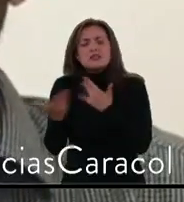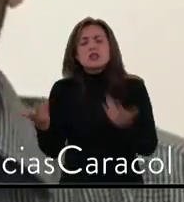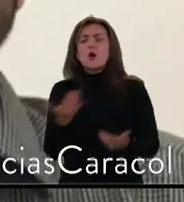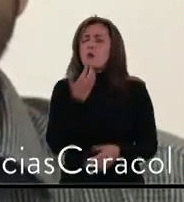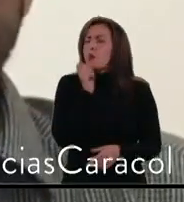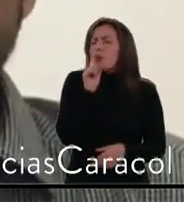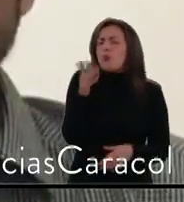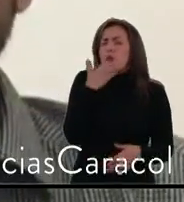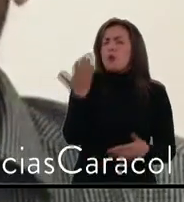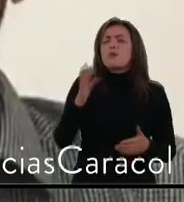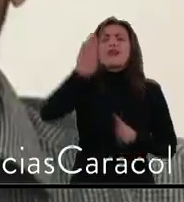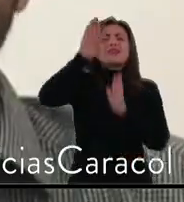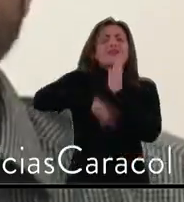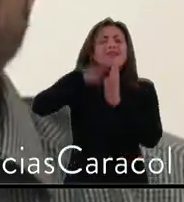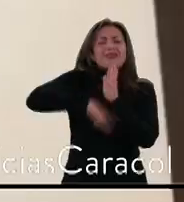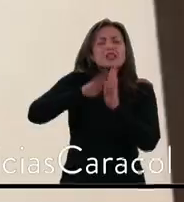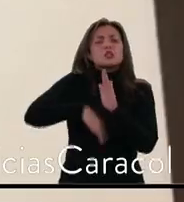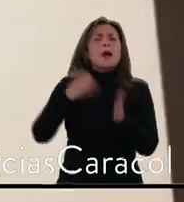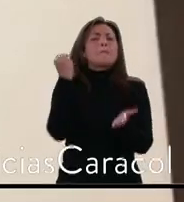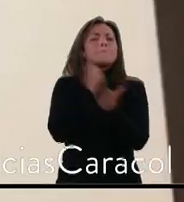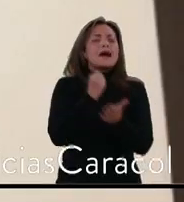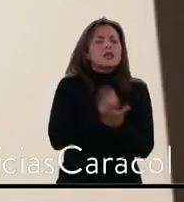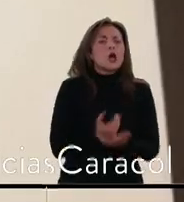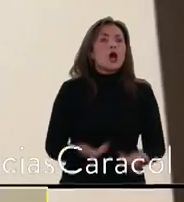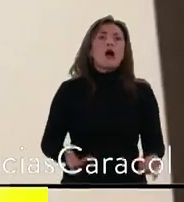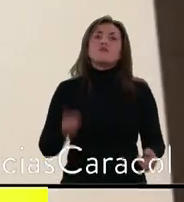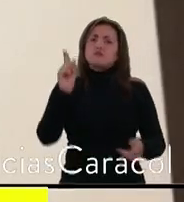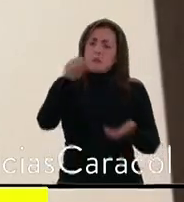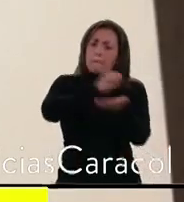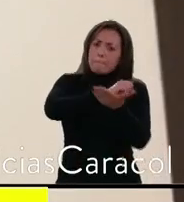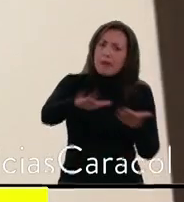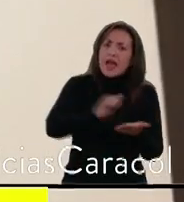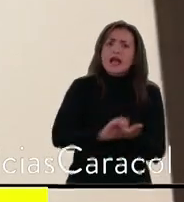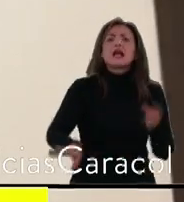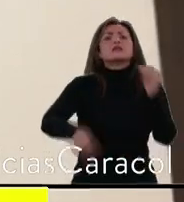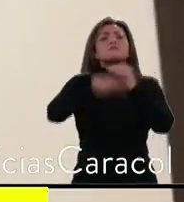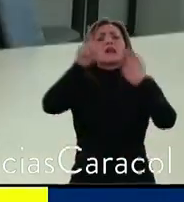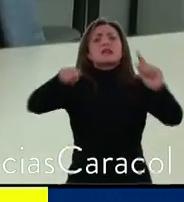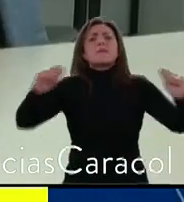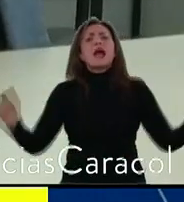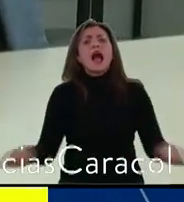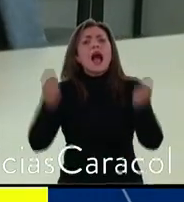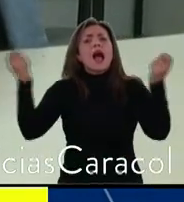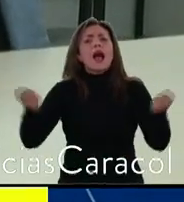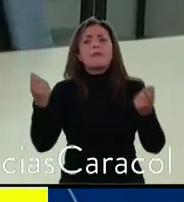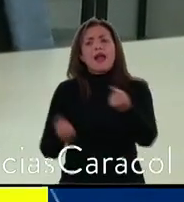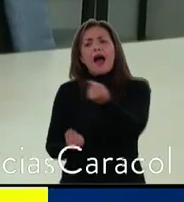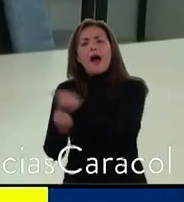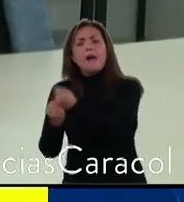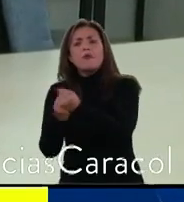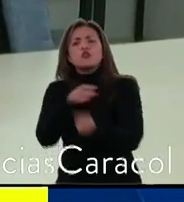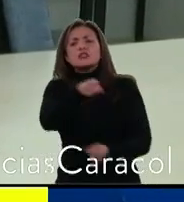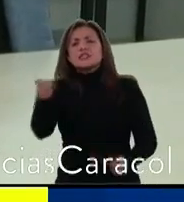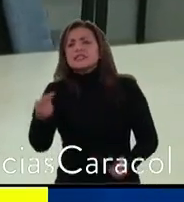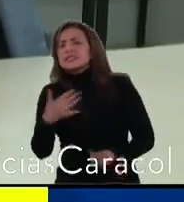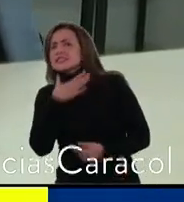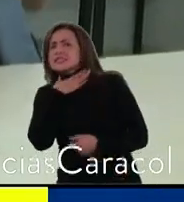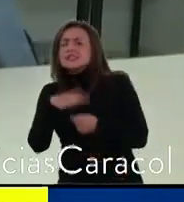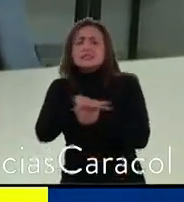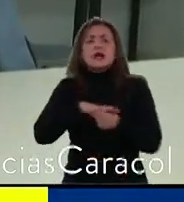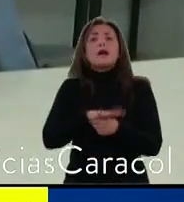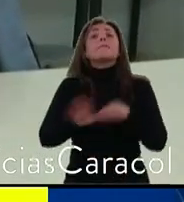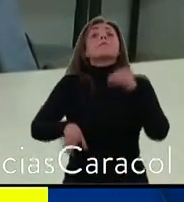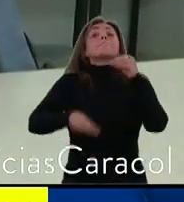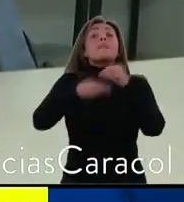de matrículas, becas, hay campañas que buscan apoyar estudiantes de menores condiciones económicas, pero también aquí